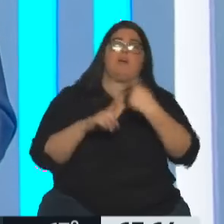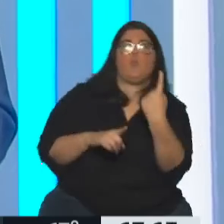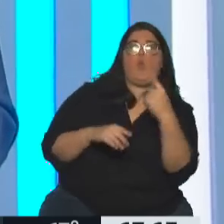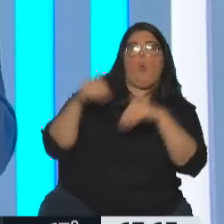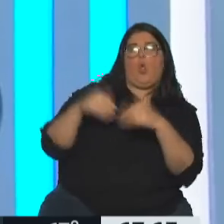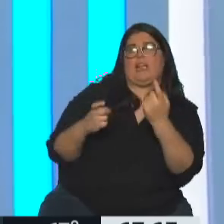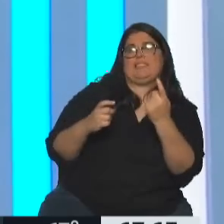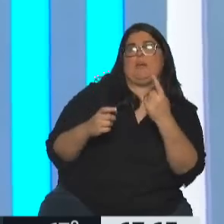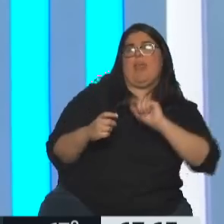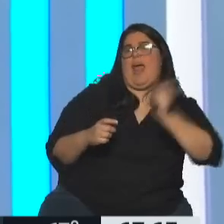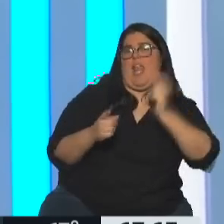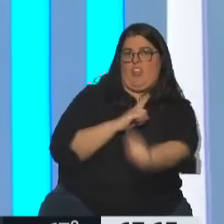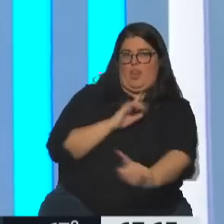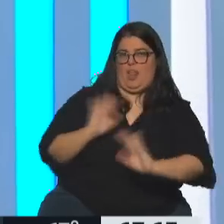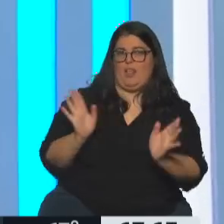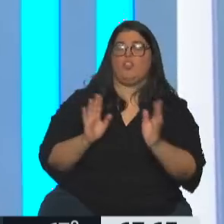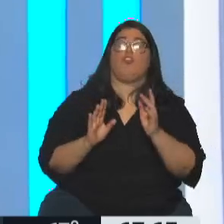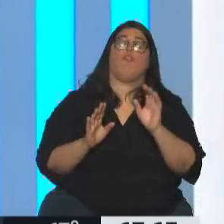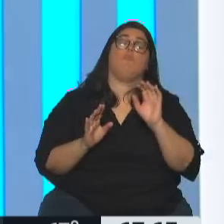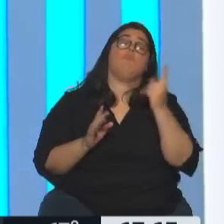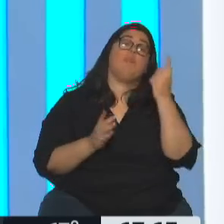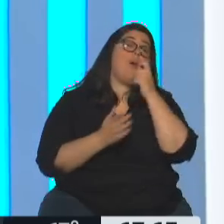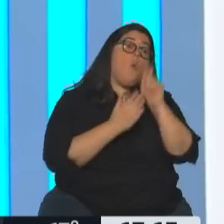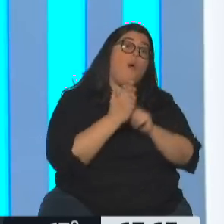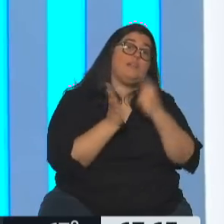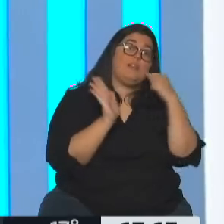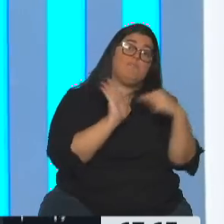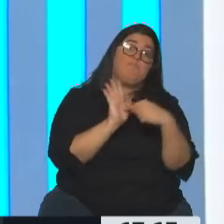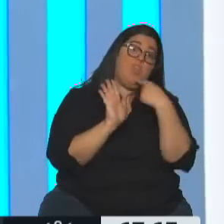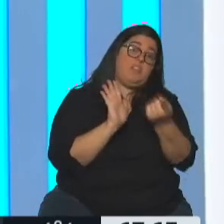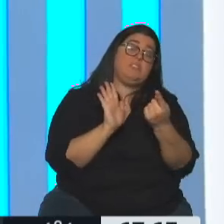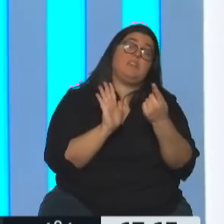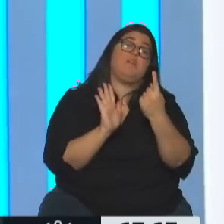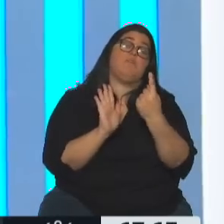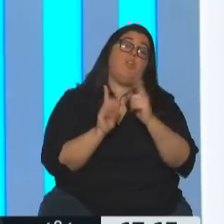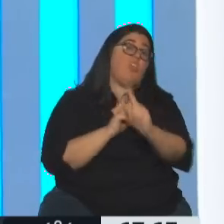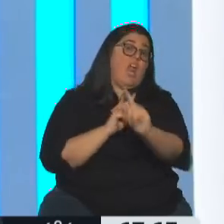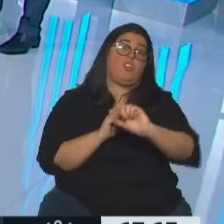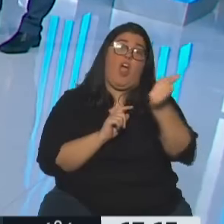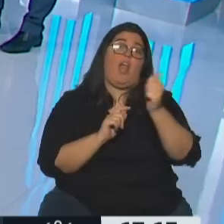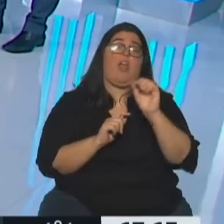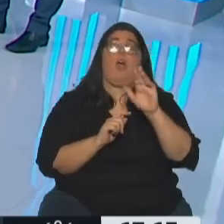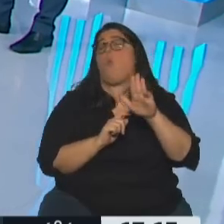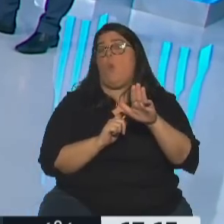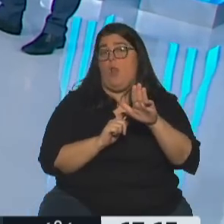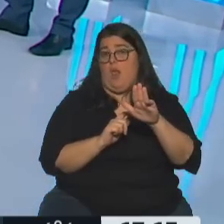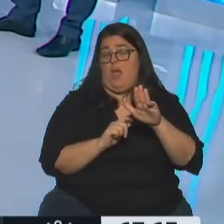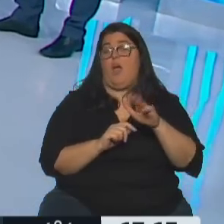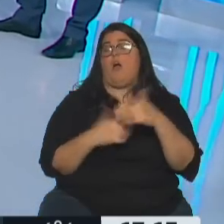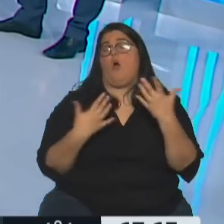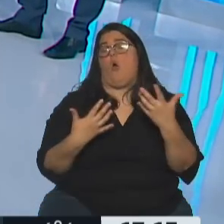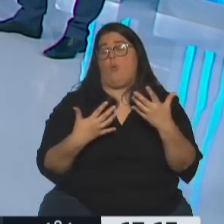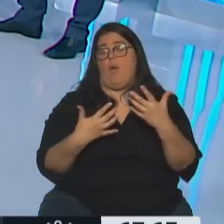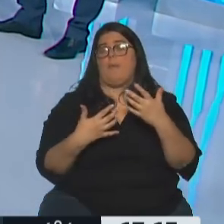primera vuelta. Salvo una encuesta, como decía Leticia Eber Alejandra, le está dando ganador en primera vuelta a Ignacio Lula da Silva.